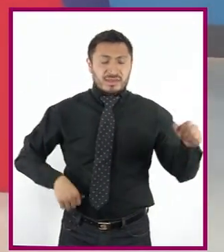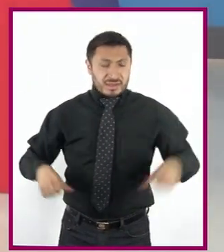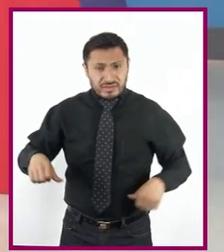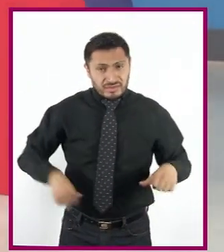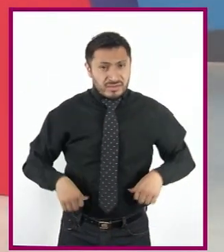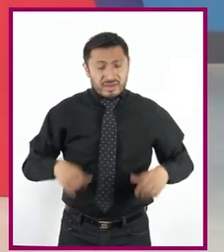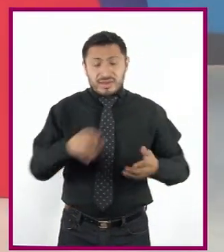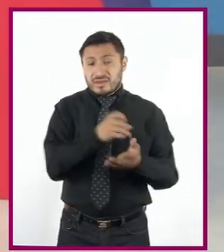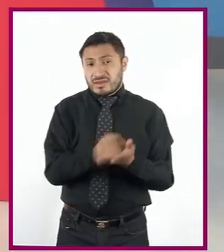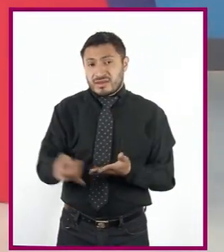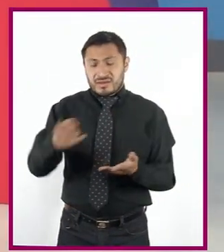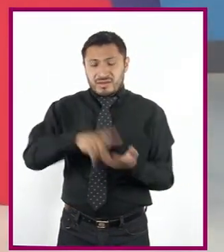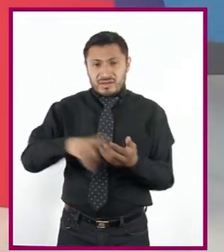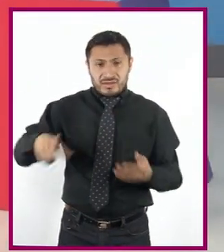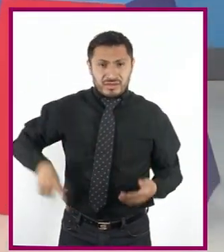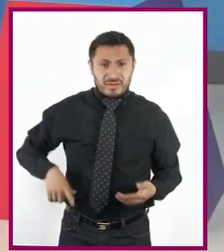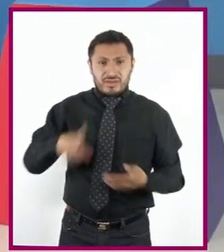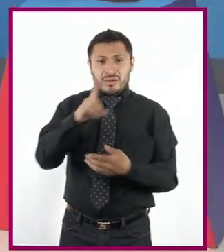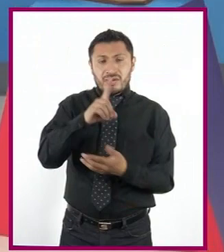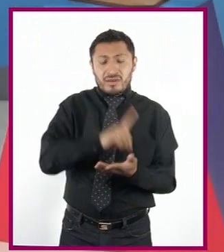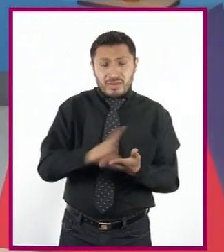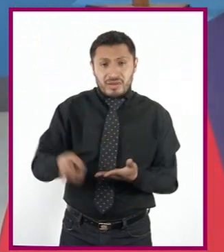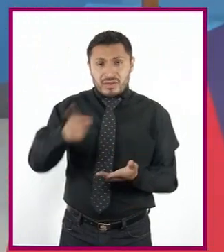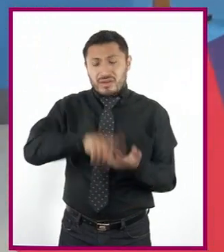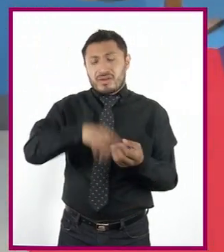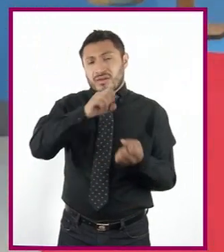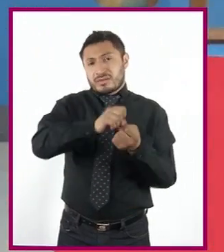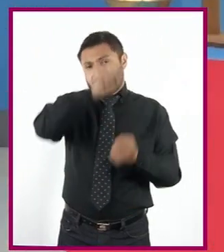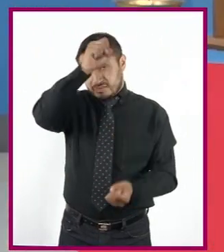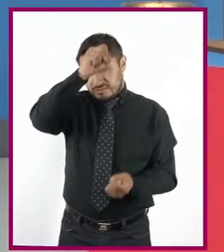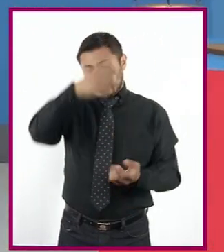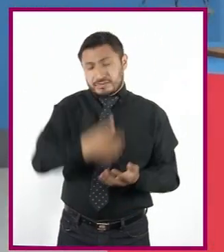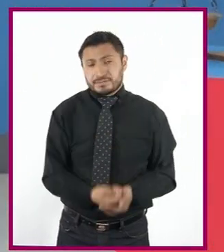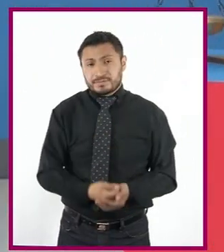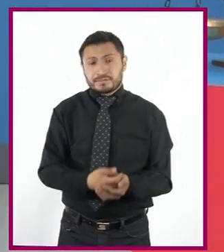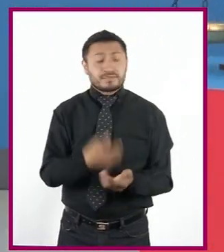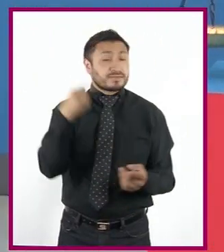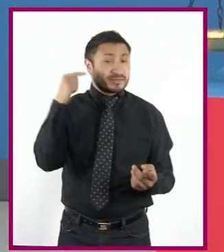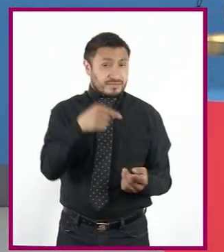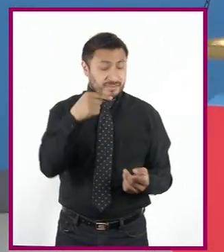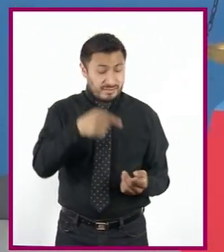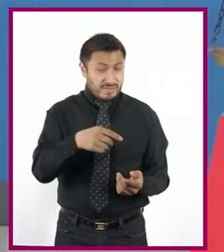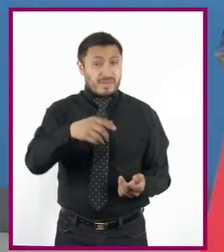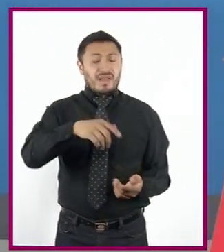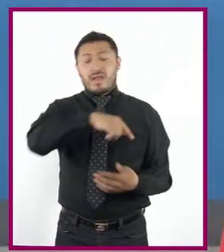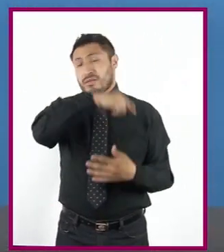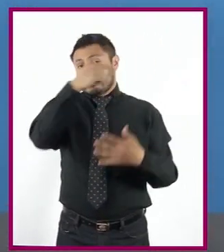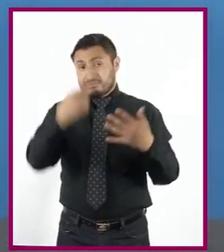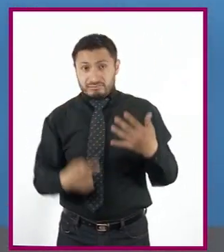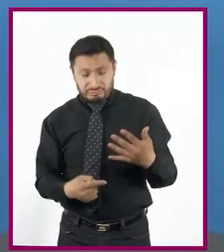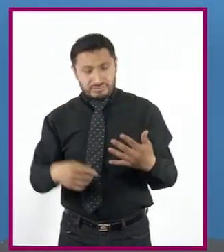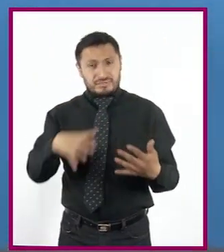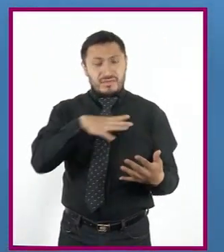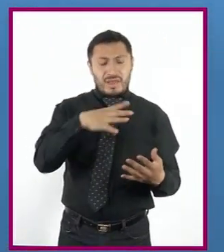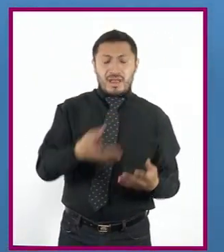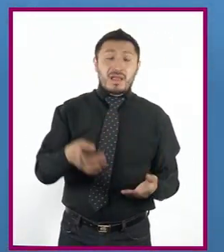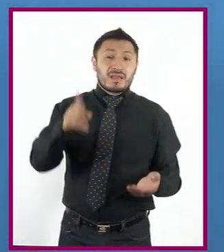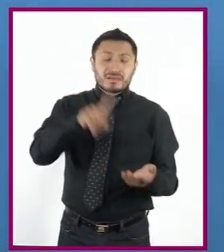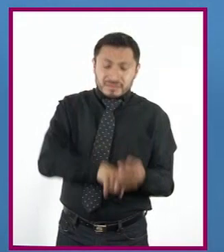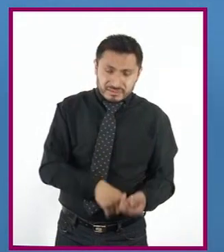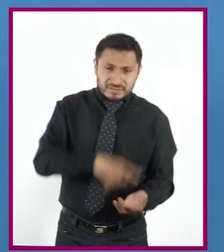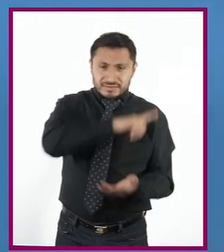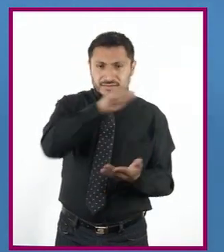Derecho, establecido en nuestra Constitución Política, en la que, entre otras cosas, se consagran